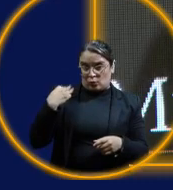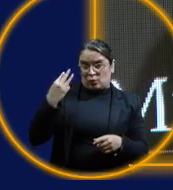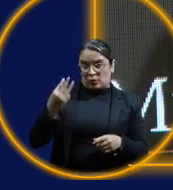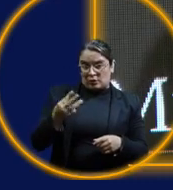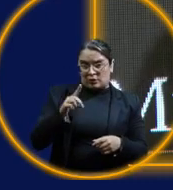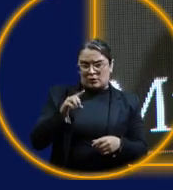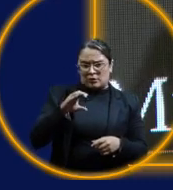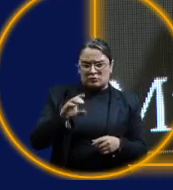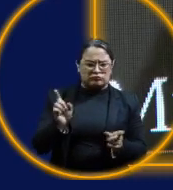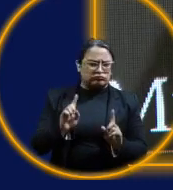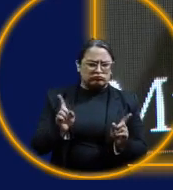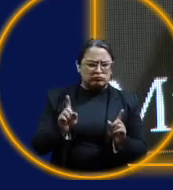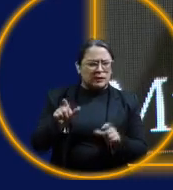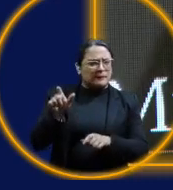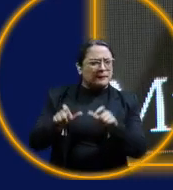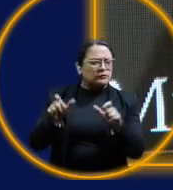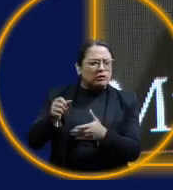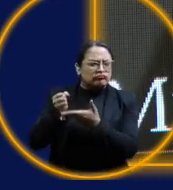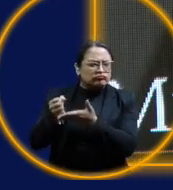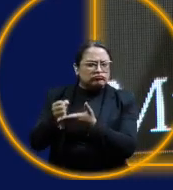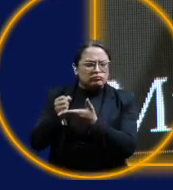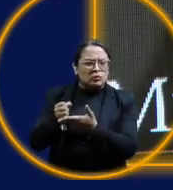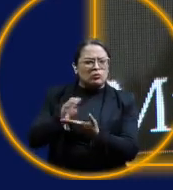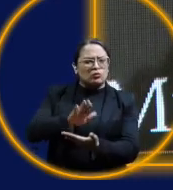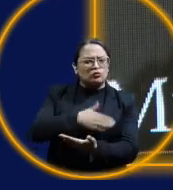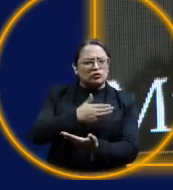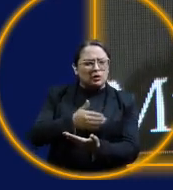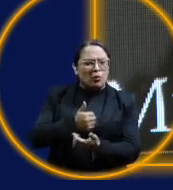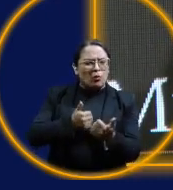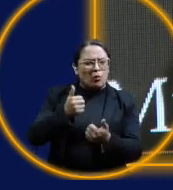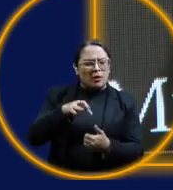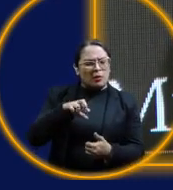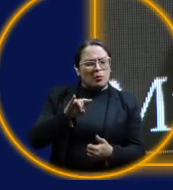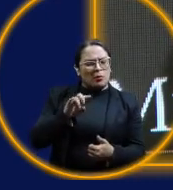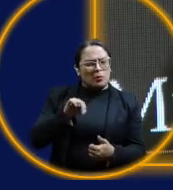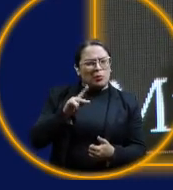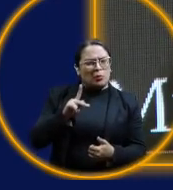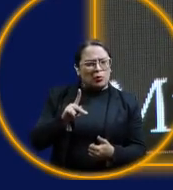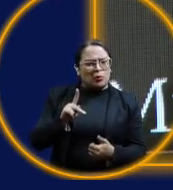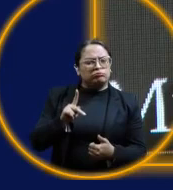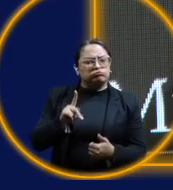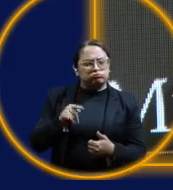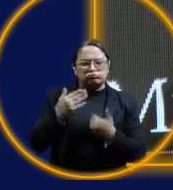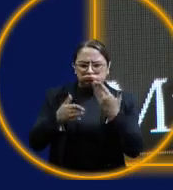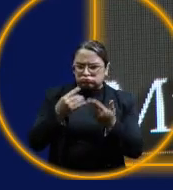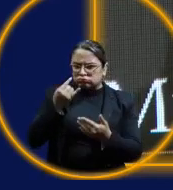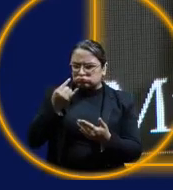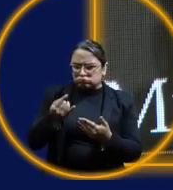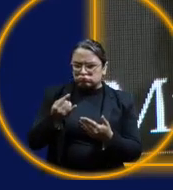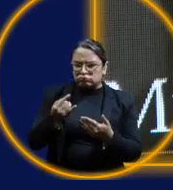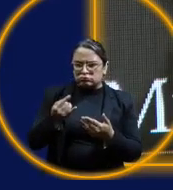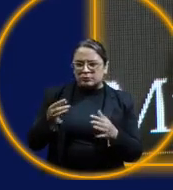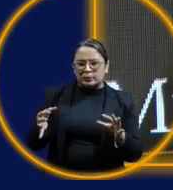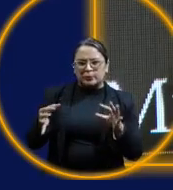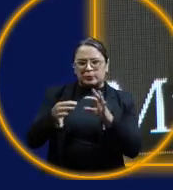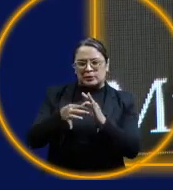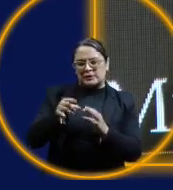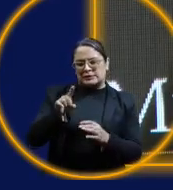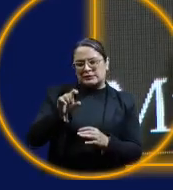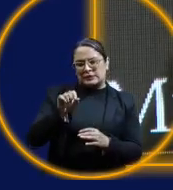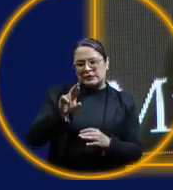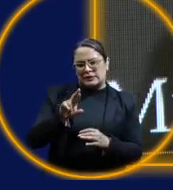sino no era gente que era ayudando a mis amigos a hacer Punk que fue como interesante no y luego empecé a trabajar con s prick